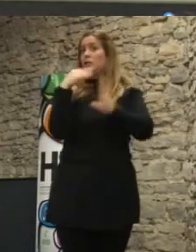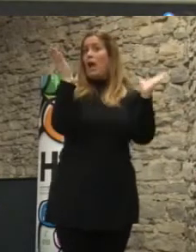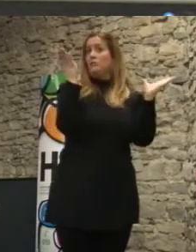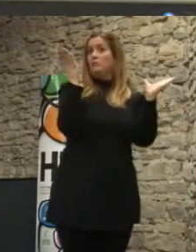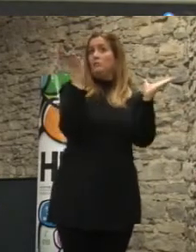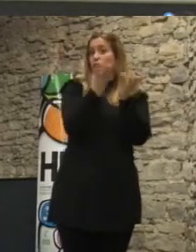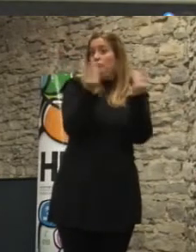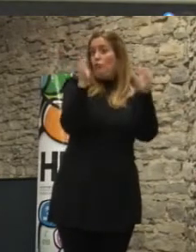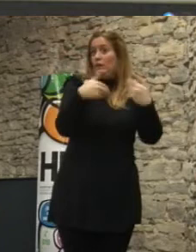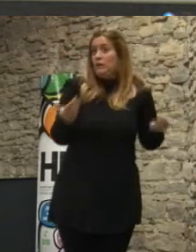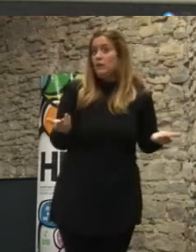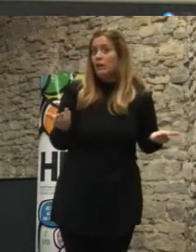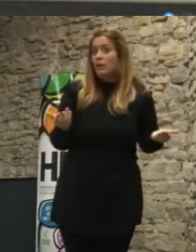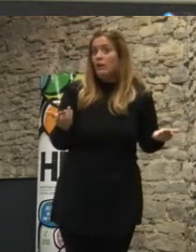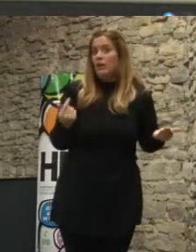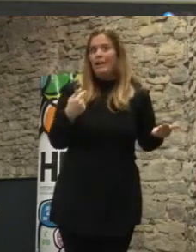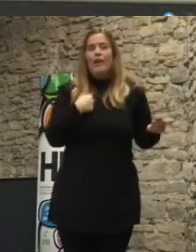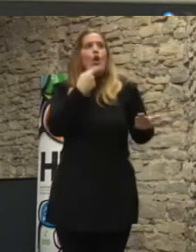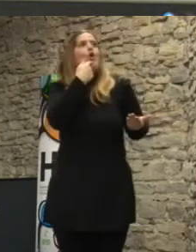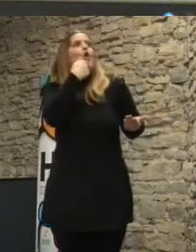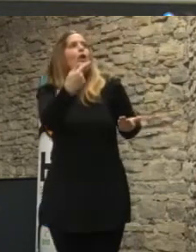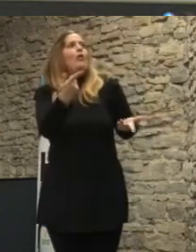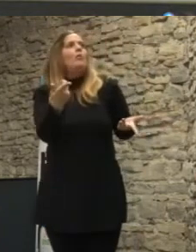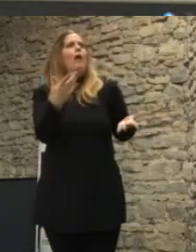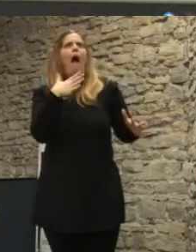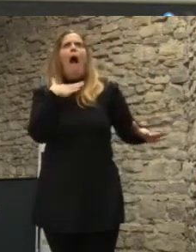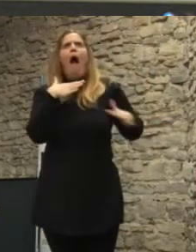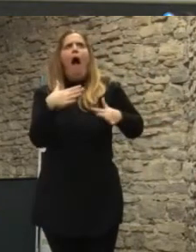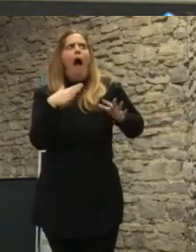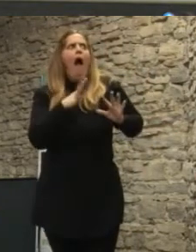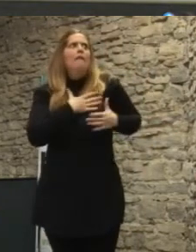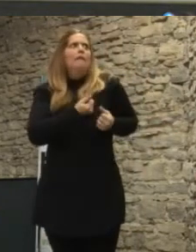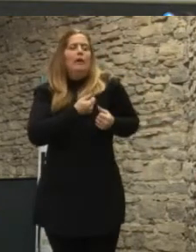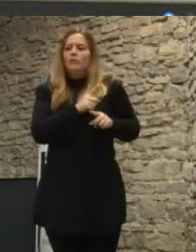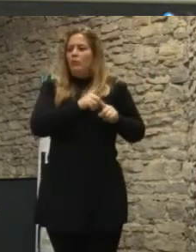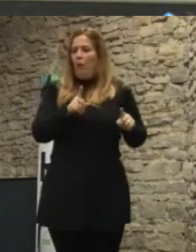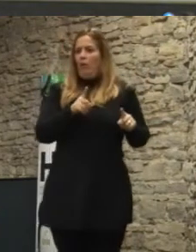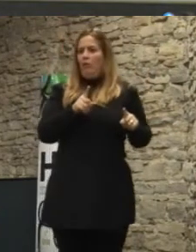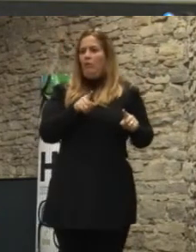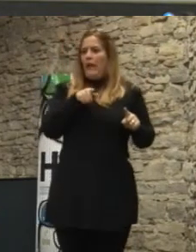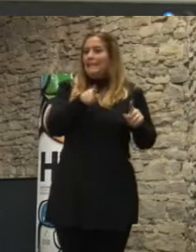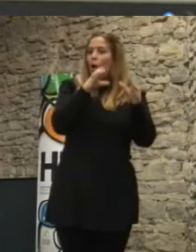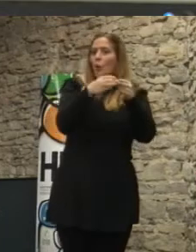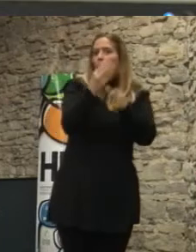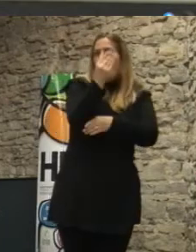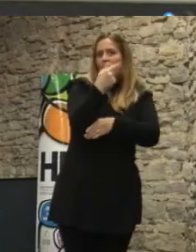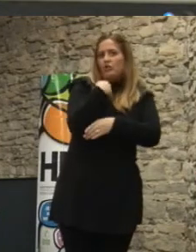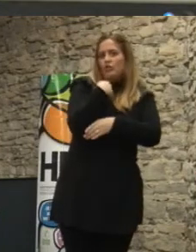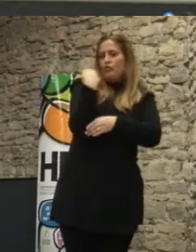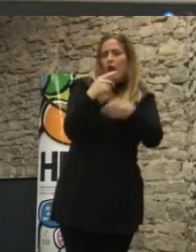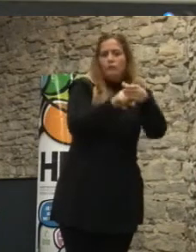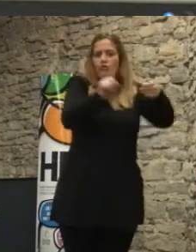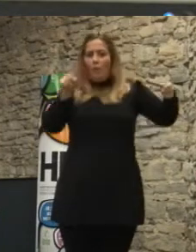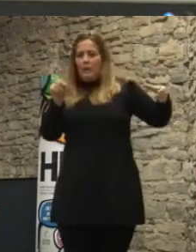por. Y no lo leo con dramatismo, ni creo que nadie lo haga, el hecho de que yo ya no participe en ese grupo juvenil y que ese grupo juvenil ya no